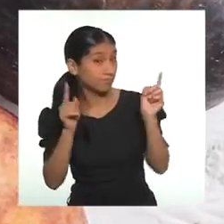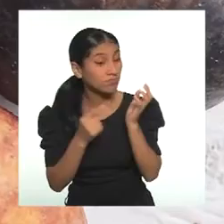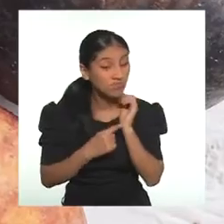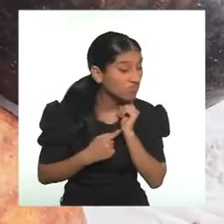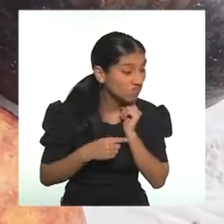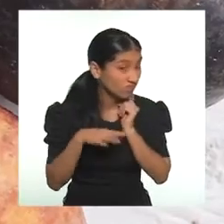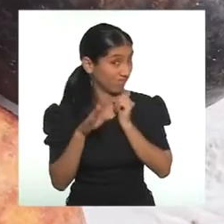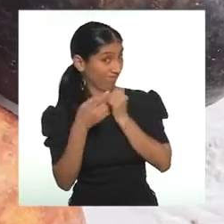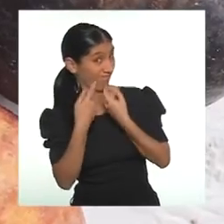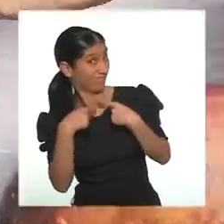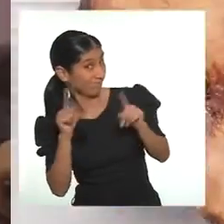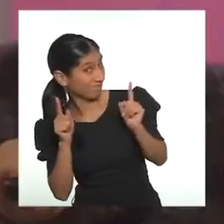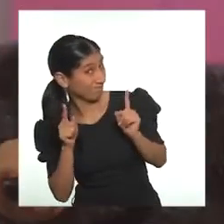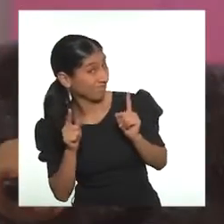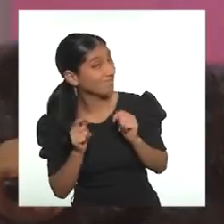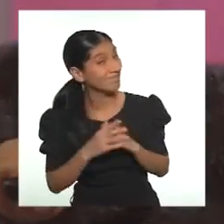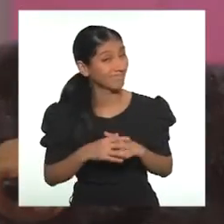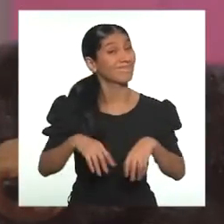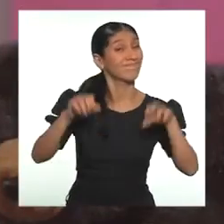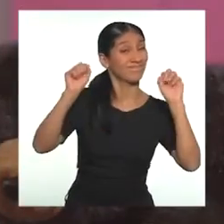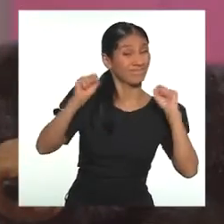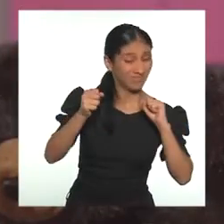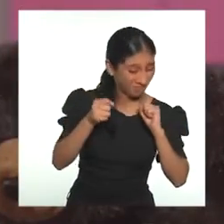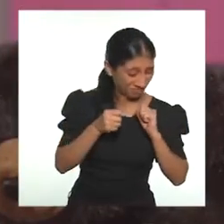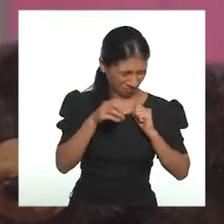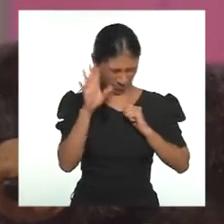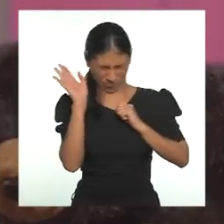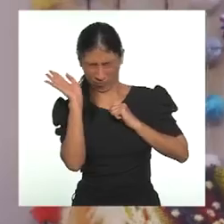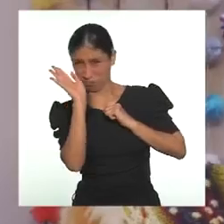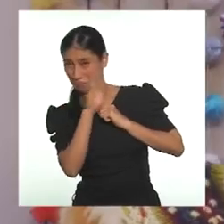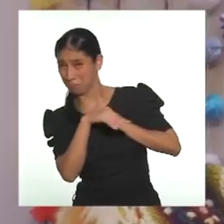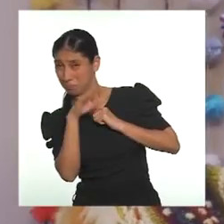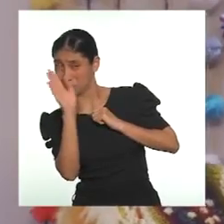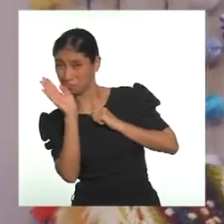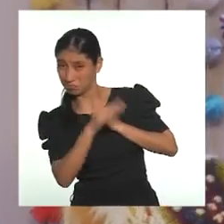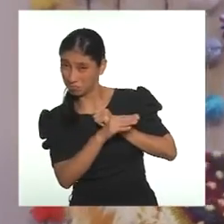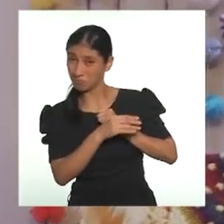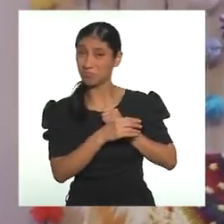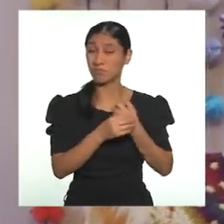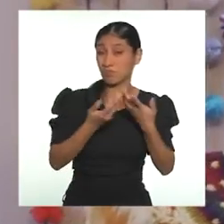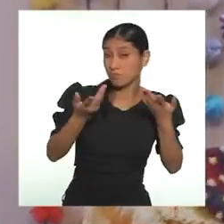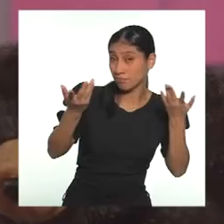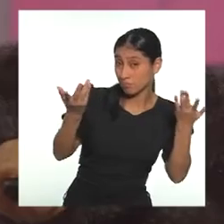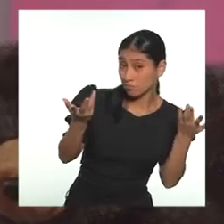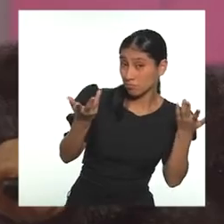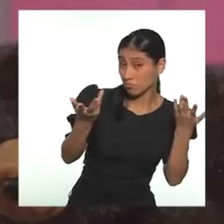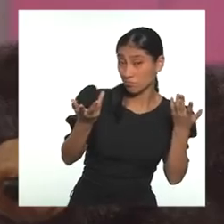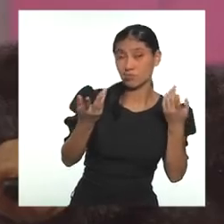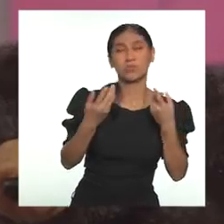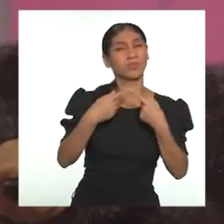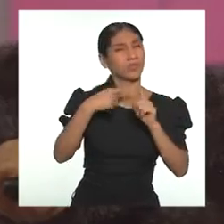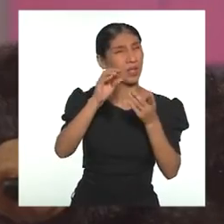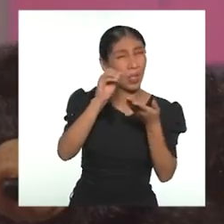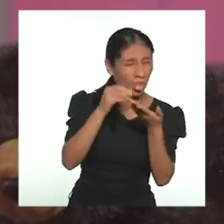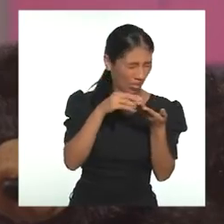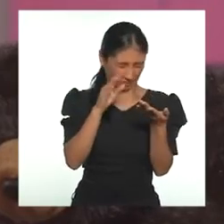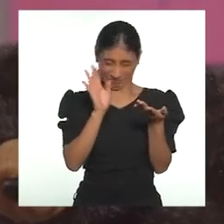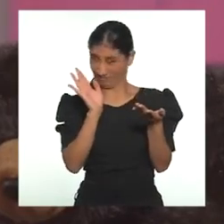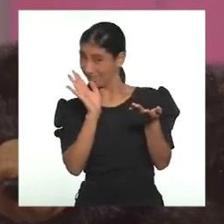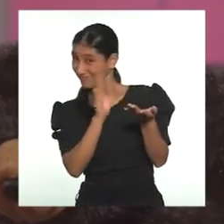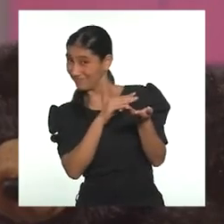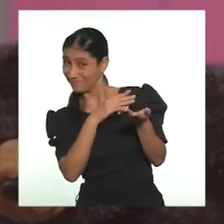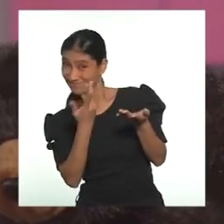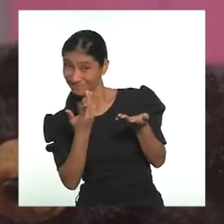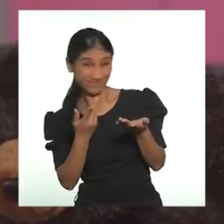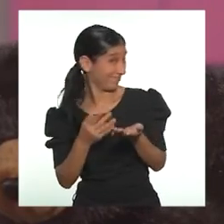huele diferente, ¿no? ¿Verdad, Alexa? Sí, debe oler horrible, Chancay. ¡Ay! Y seguro sabe